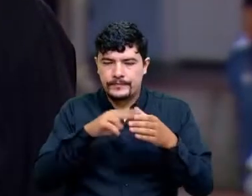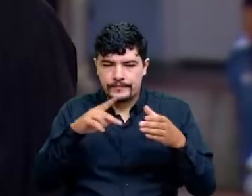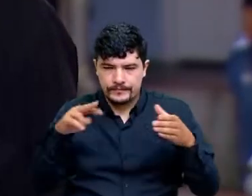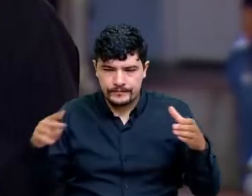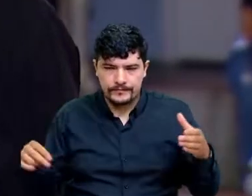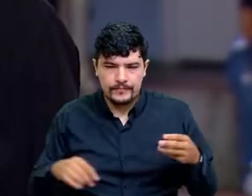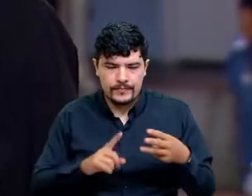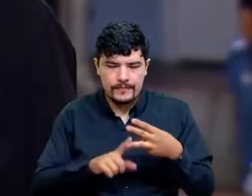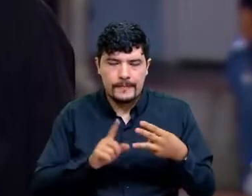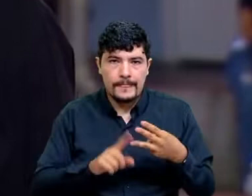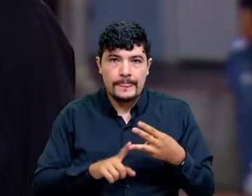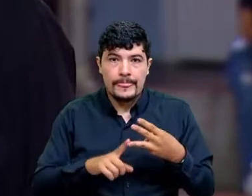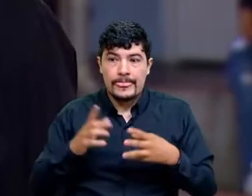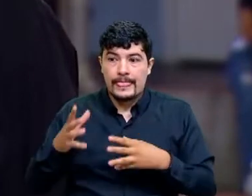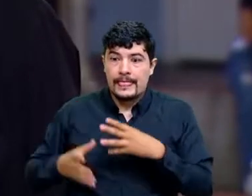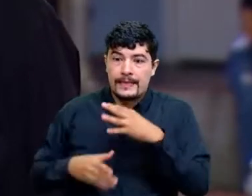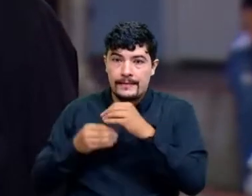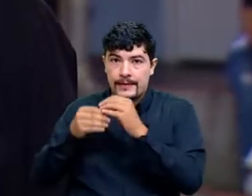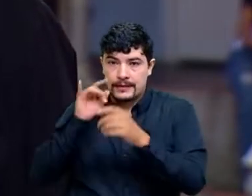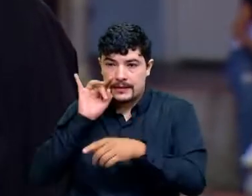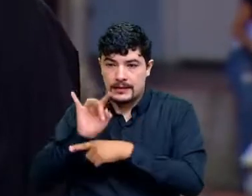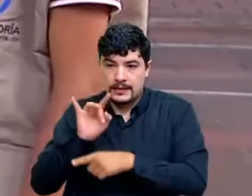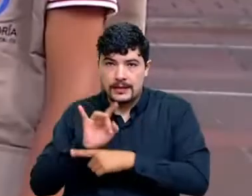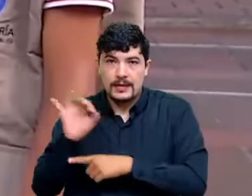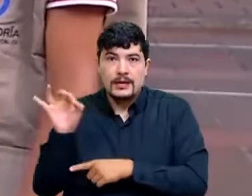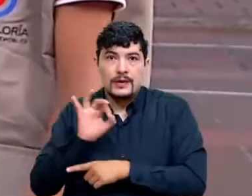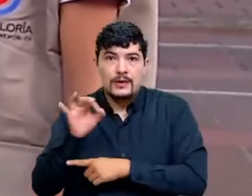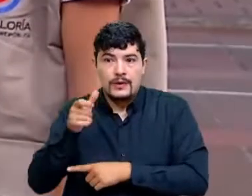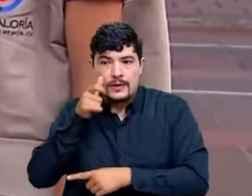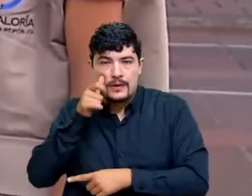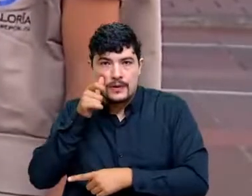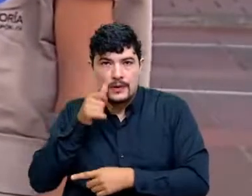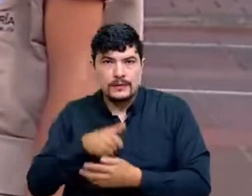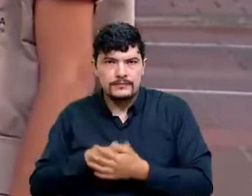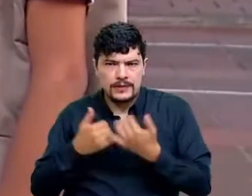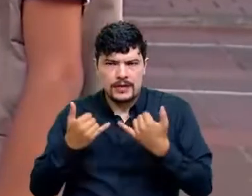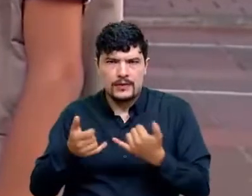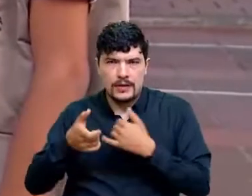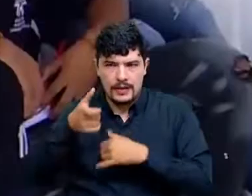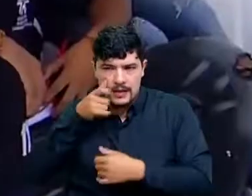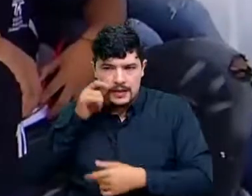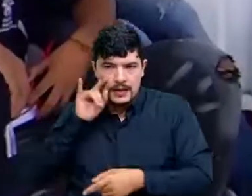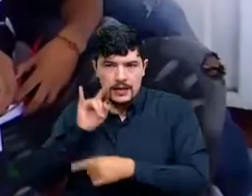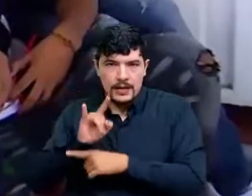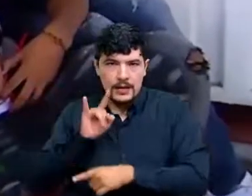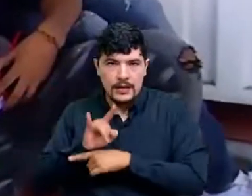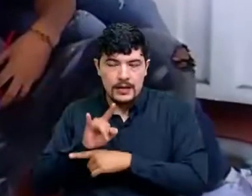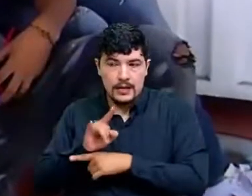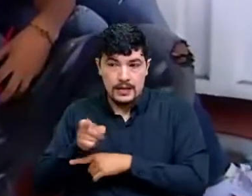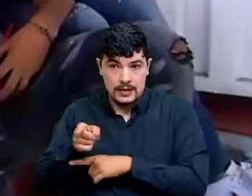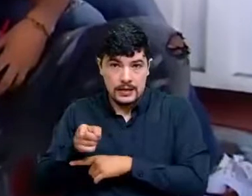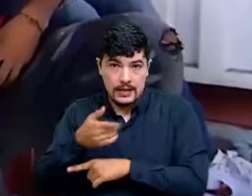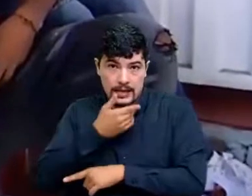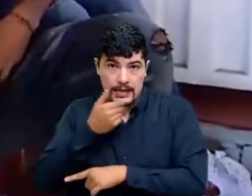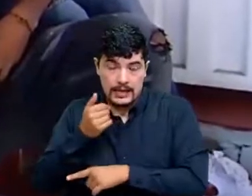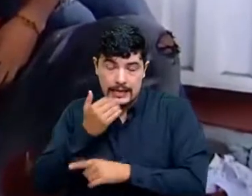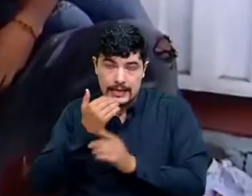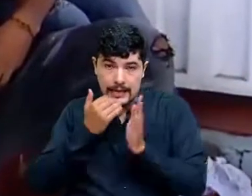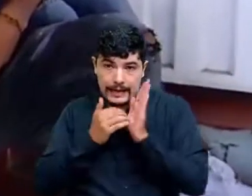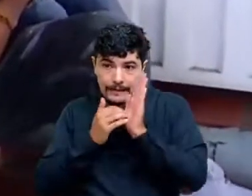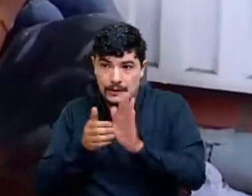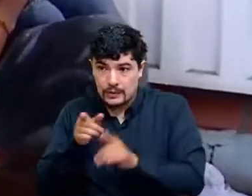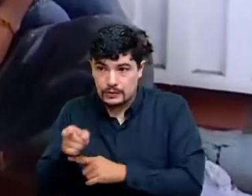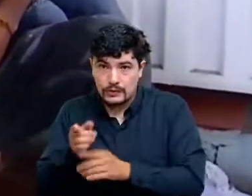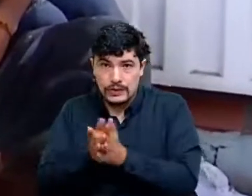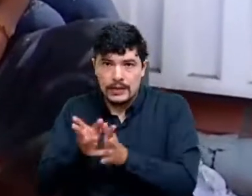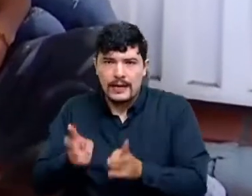natación, sino que también en la contraloría, en la personería. Ahora, como contralora institucional y ejemplo para muchos estudiantes,